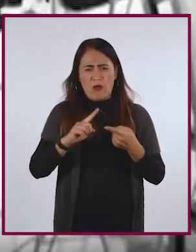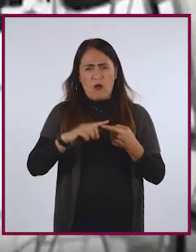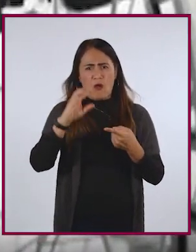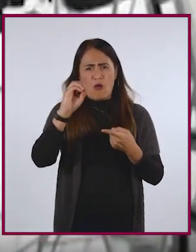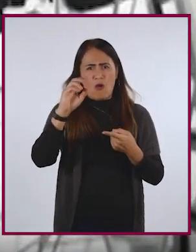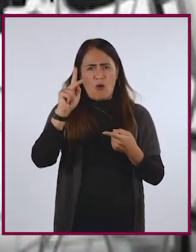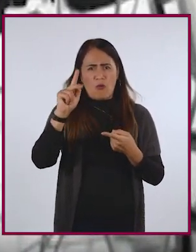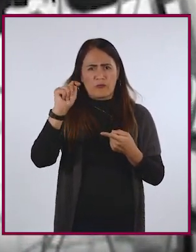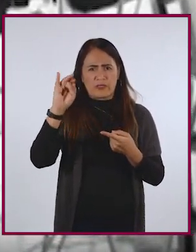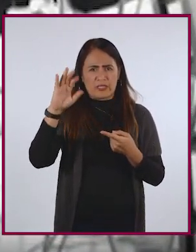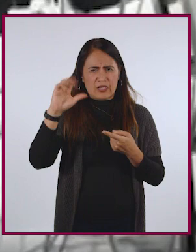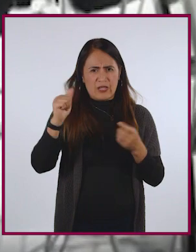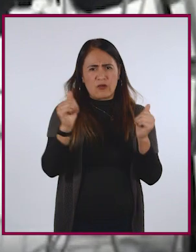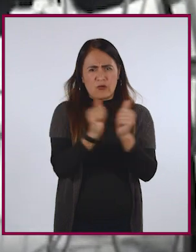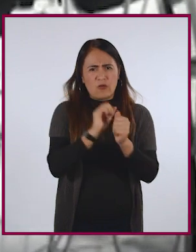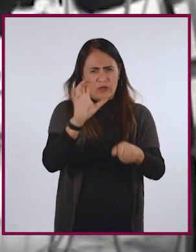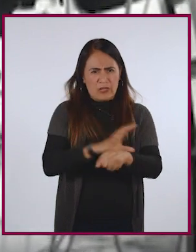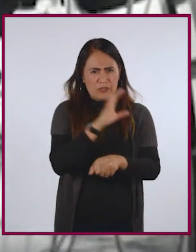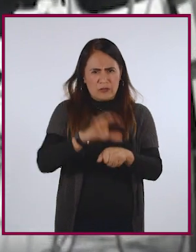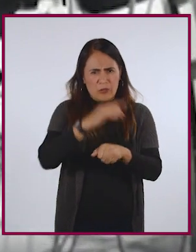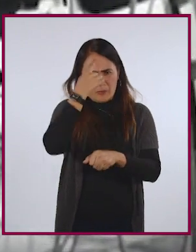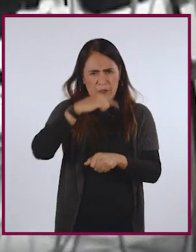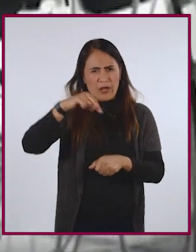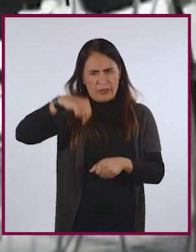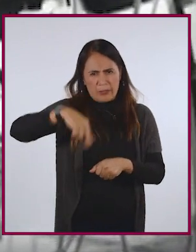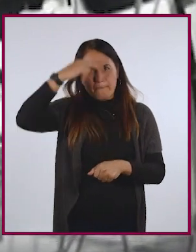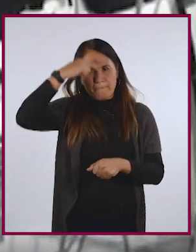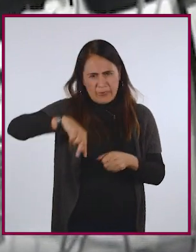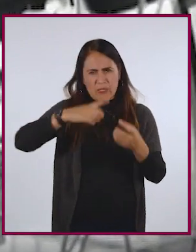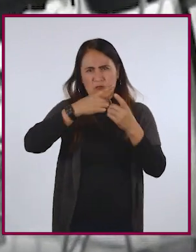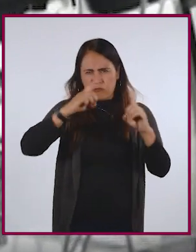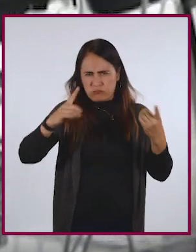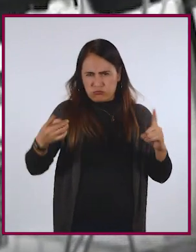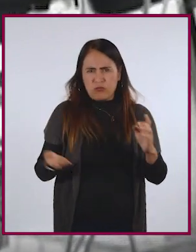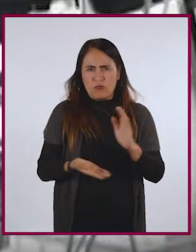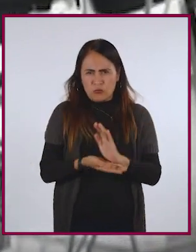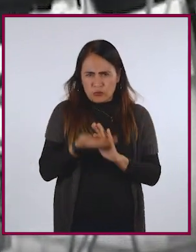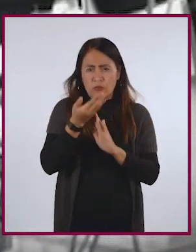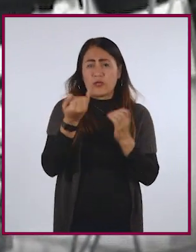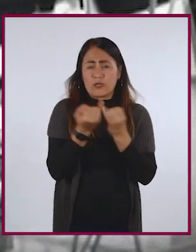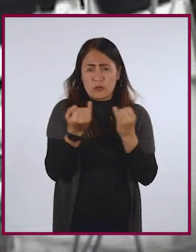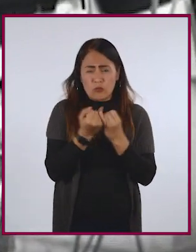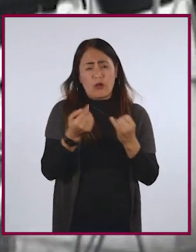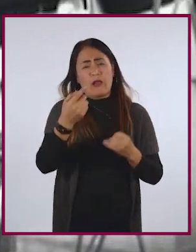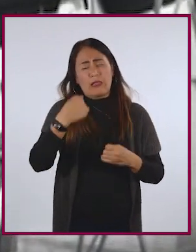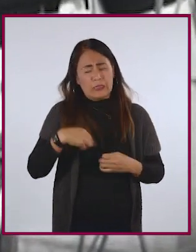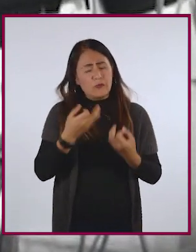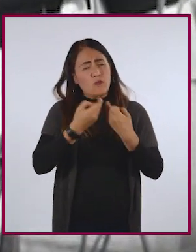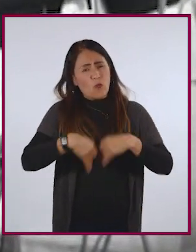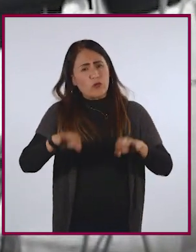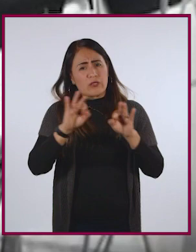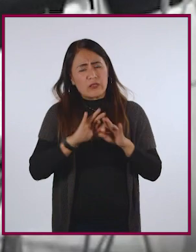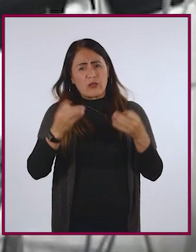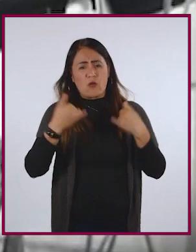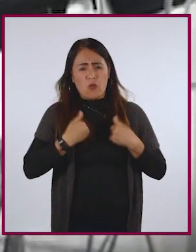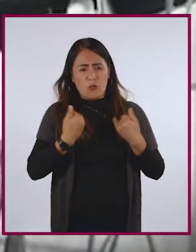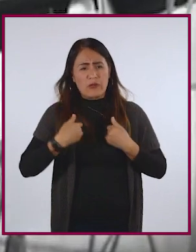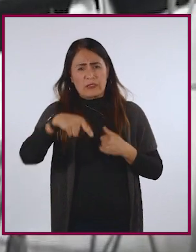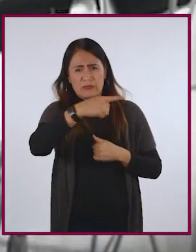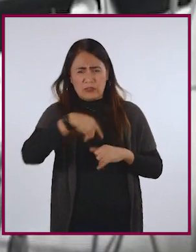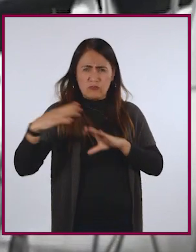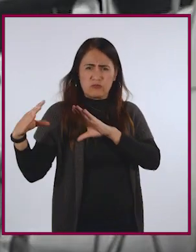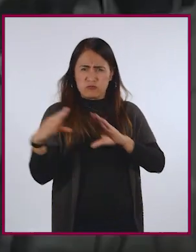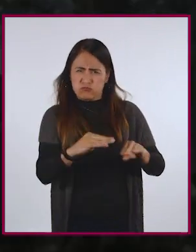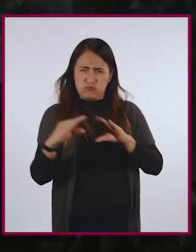la electrónica para el desarrollo del país, así como de la importancia de formar jóvenes que pudieran contribuir al